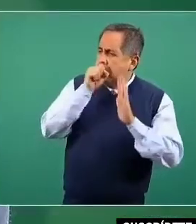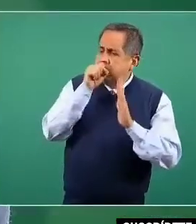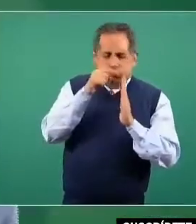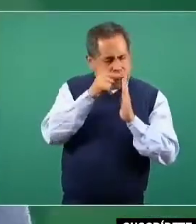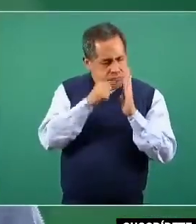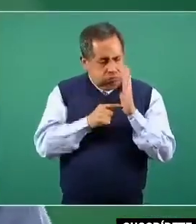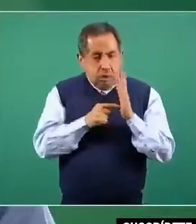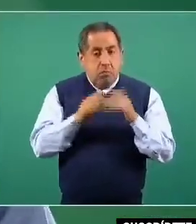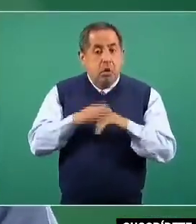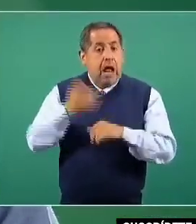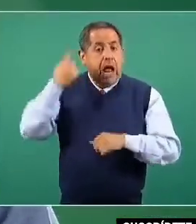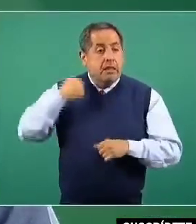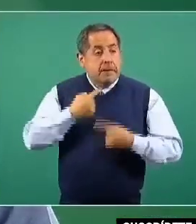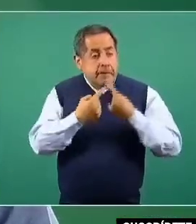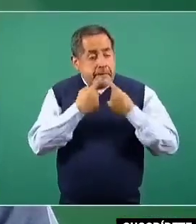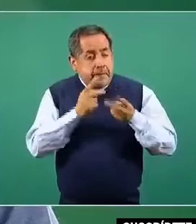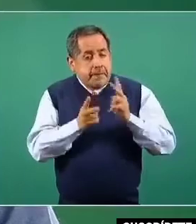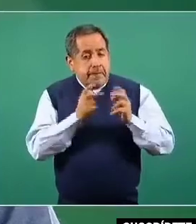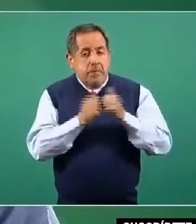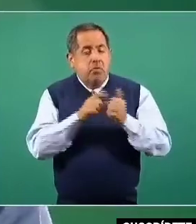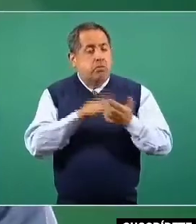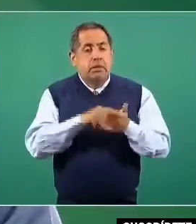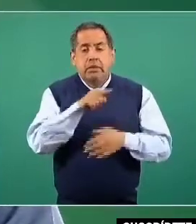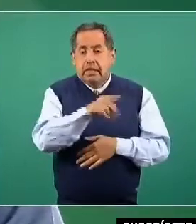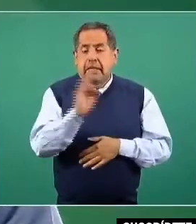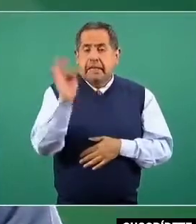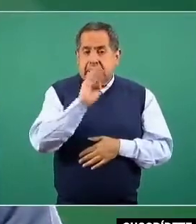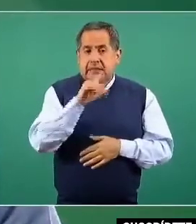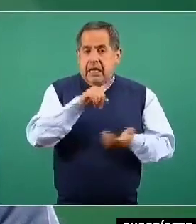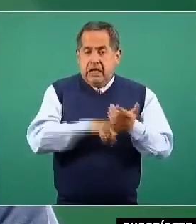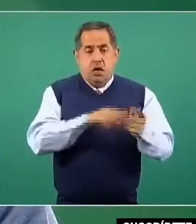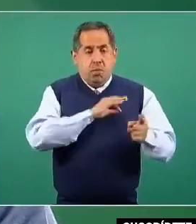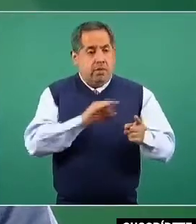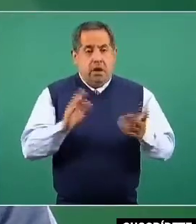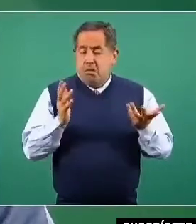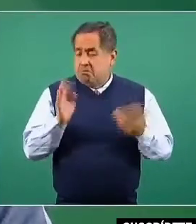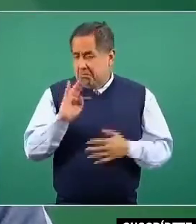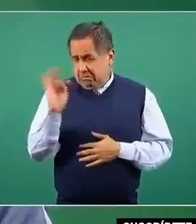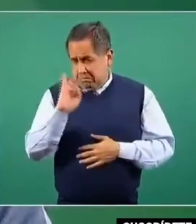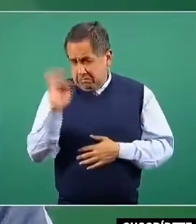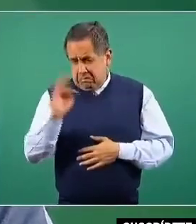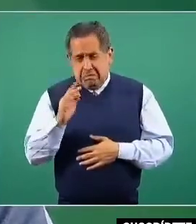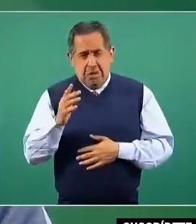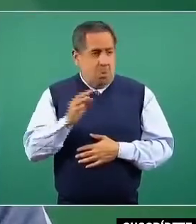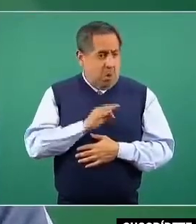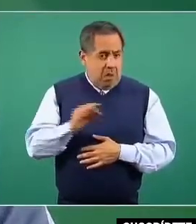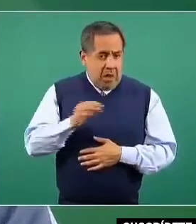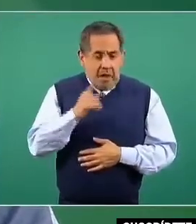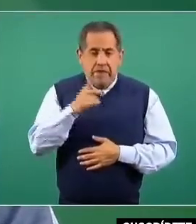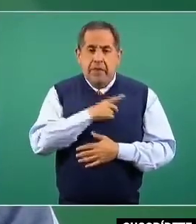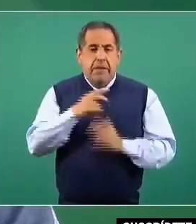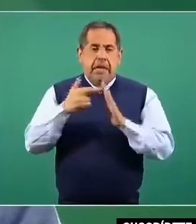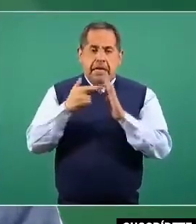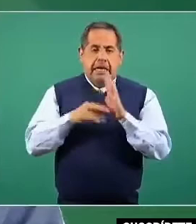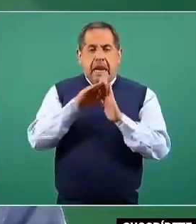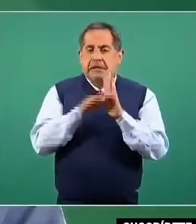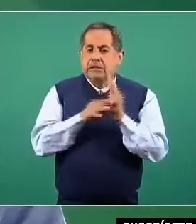en conversaciones previas habíamos comentado que podría existir, en todo caso, si eso ocurriera, un lineamiento